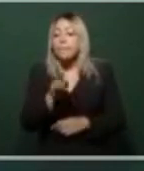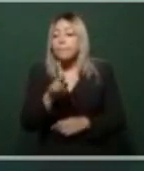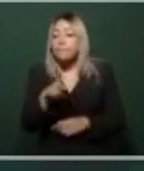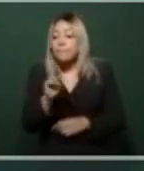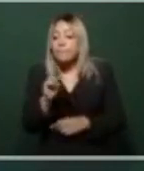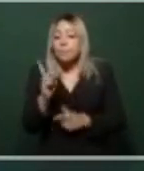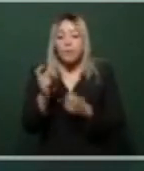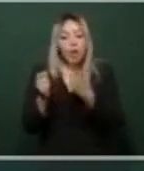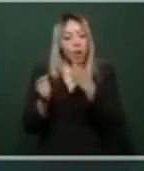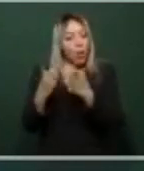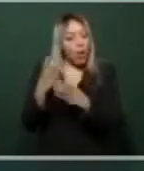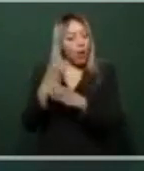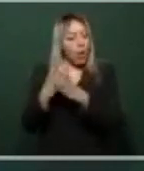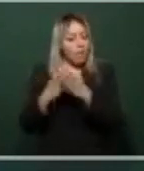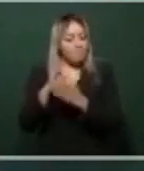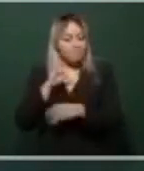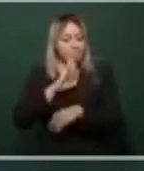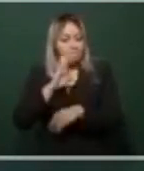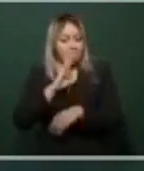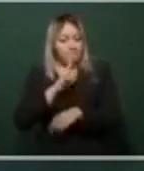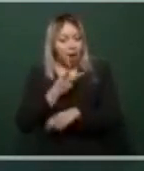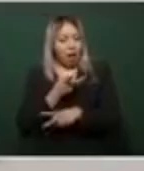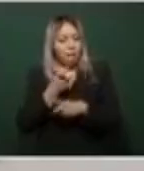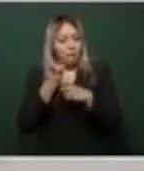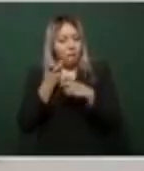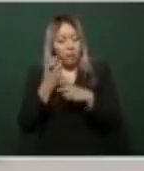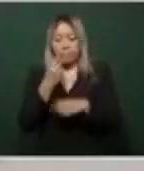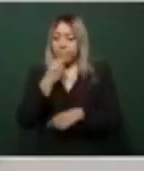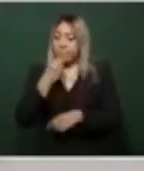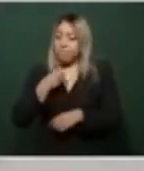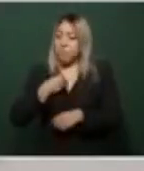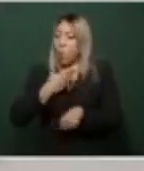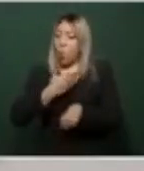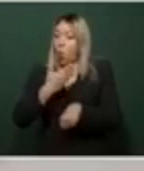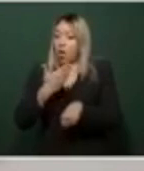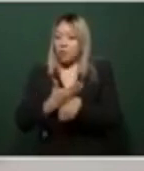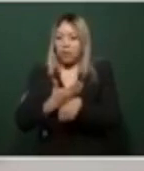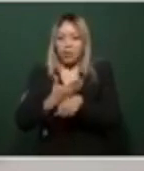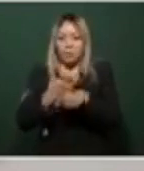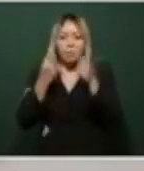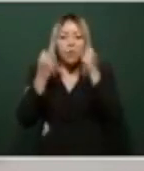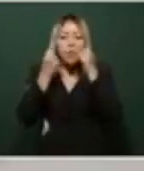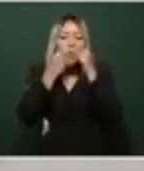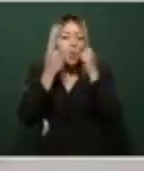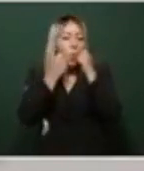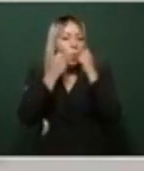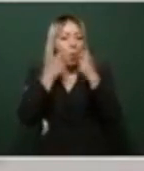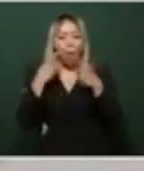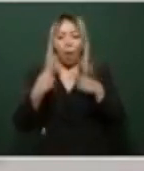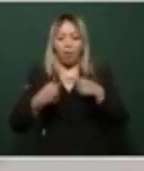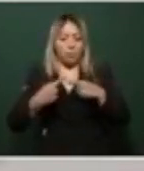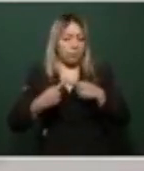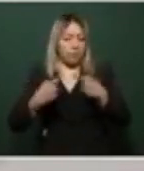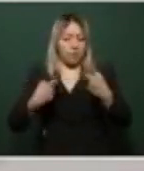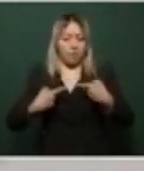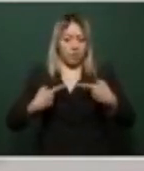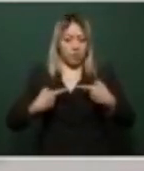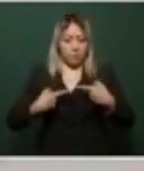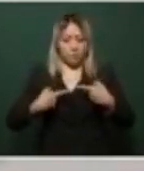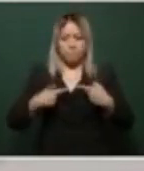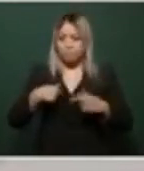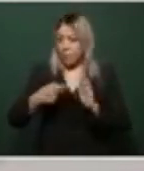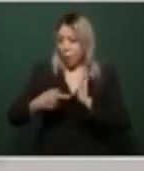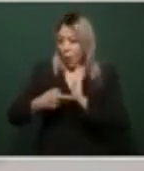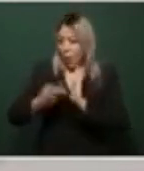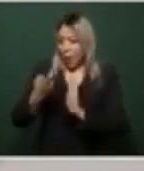actos ilícitos, se va a actuar, sea quien sea. Lo repito para que